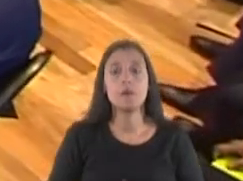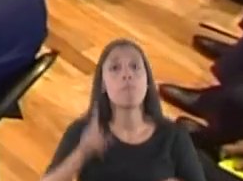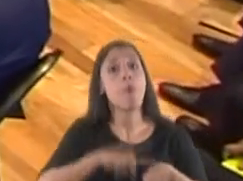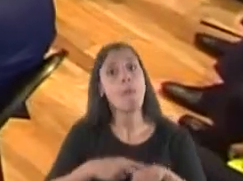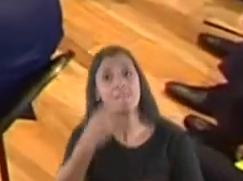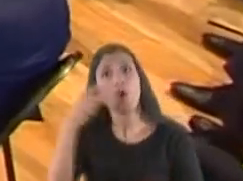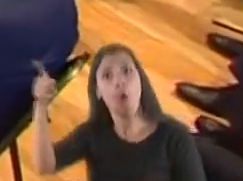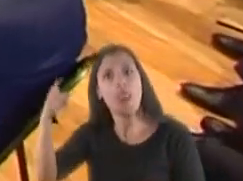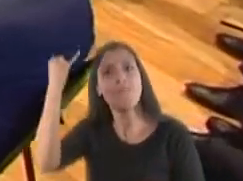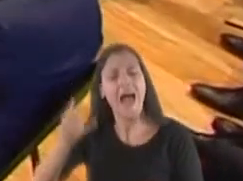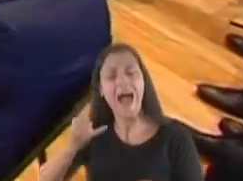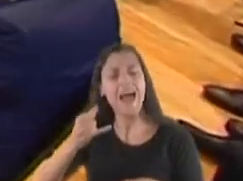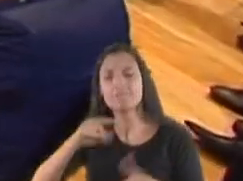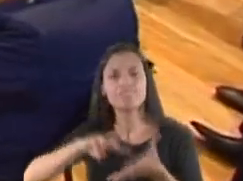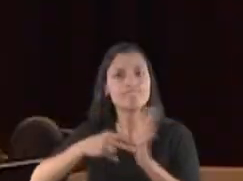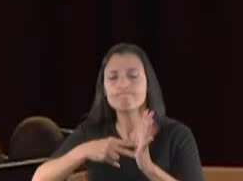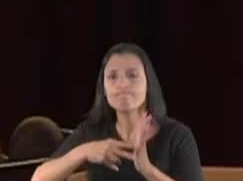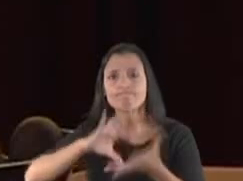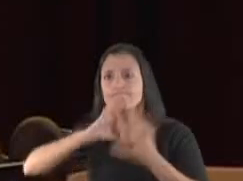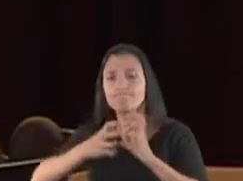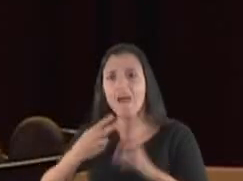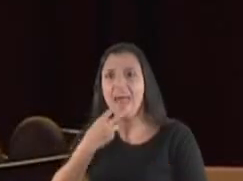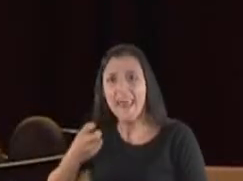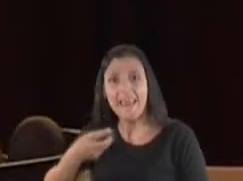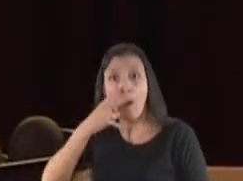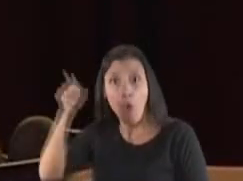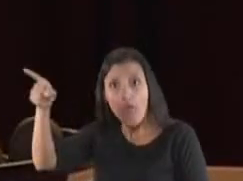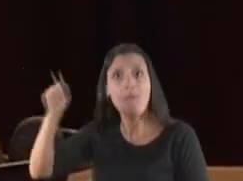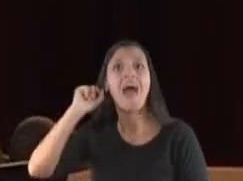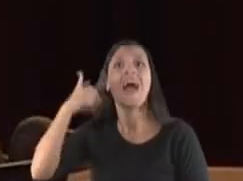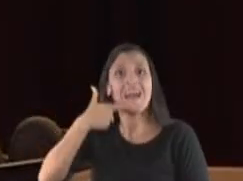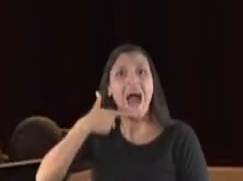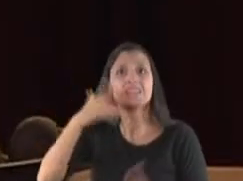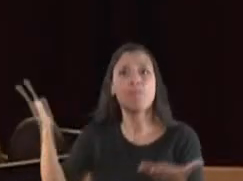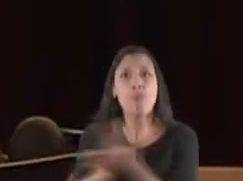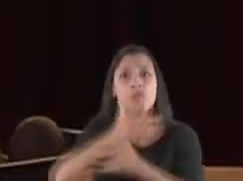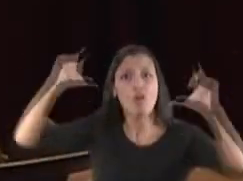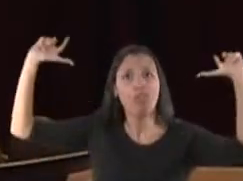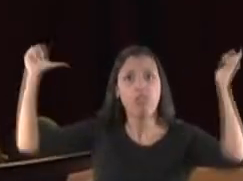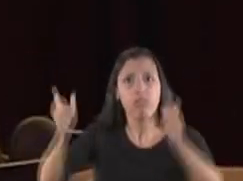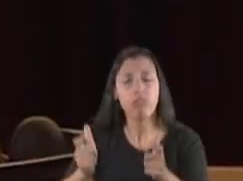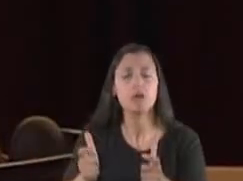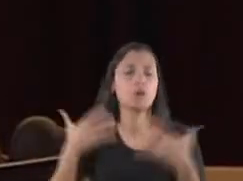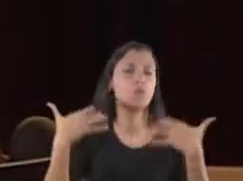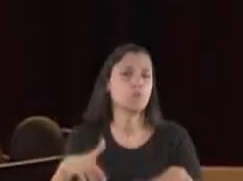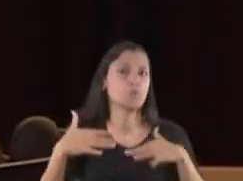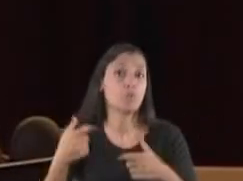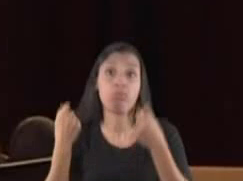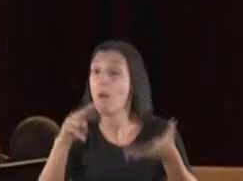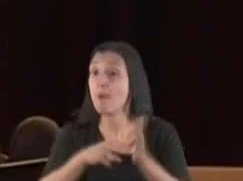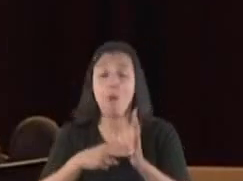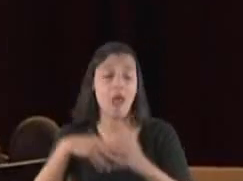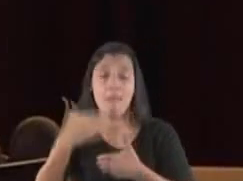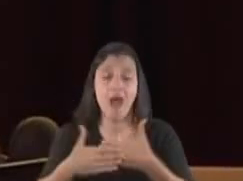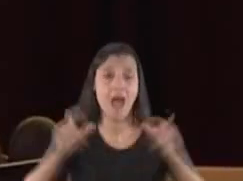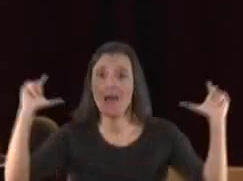entró en una crisis energética, el gas ha mermado mucho en su producción y le genera problemas a Brasil y le genera